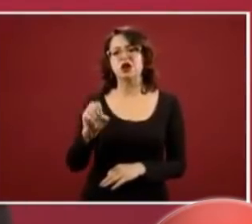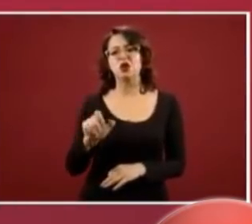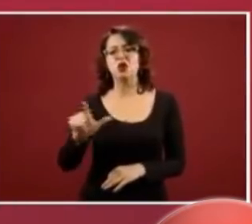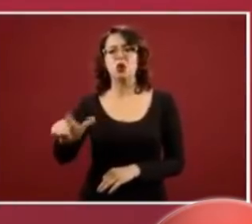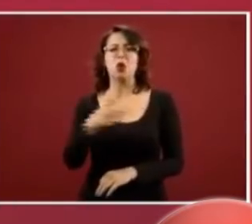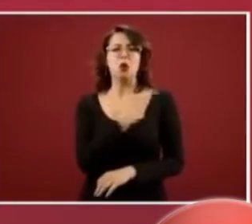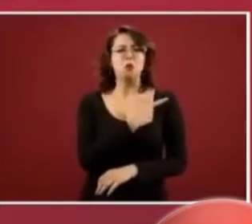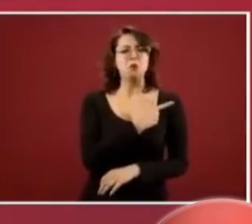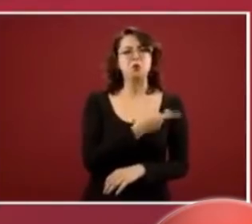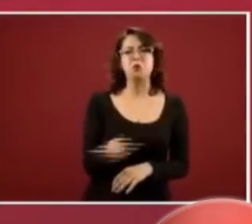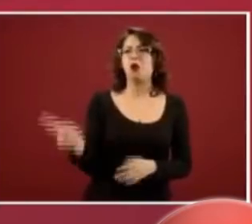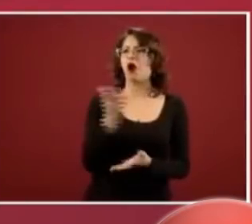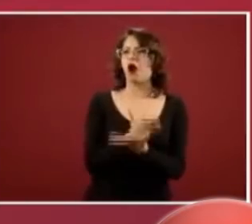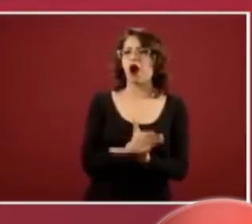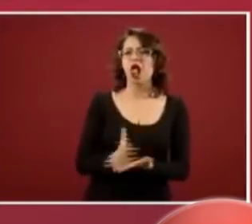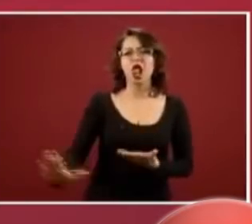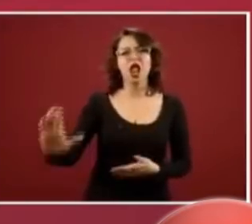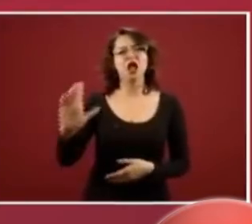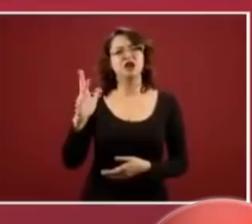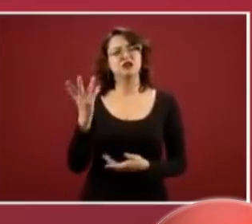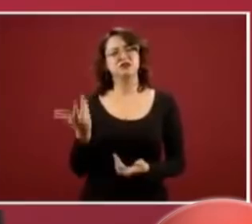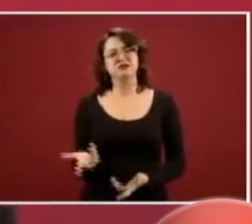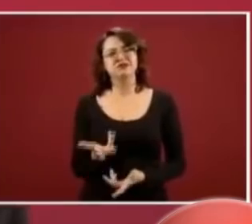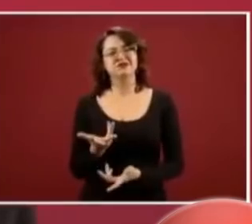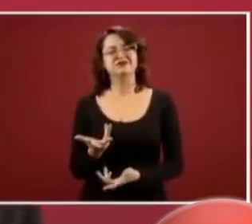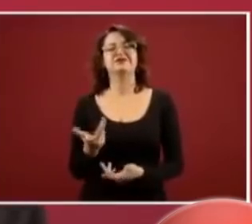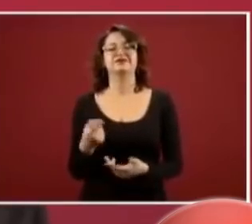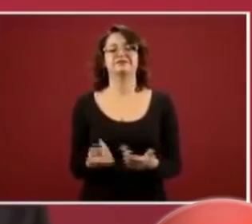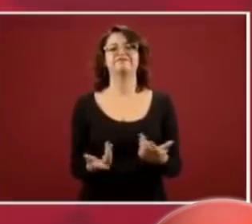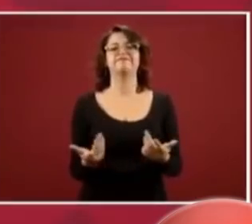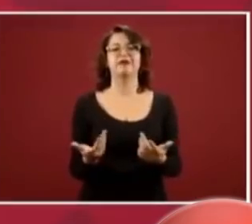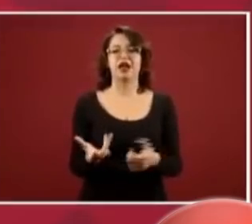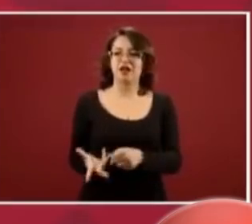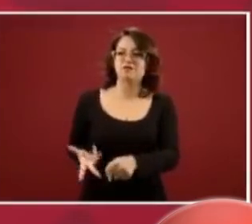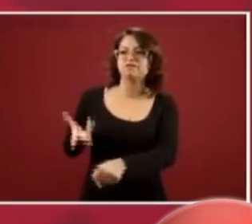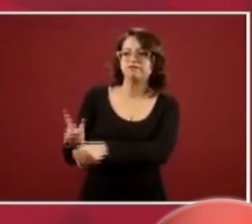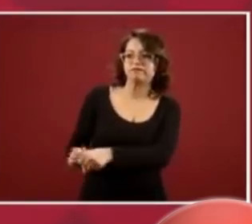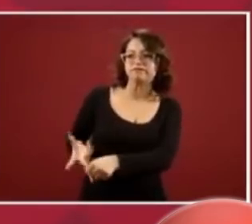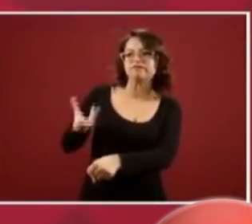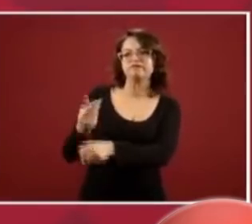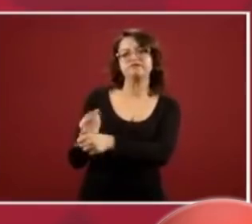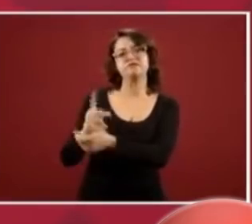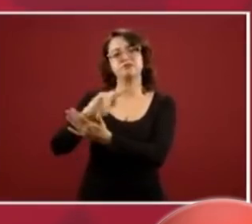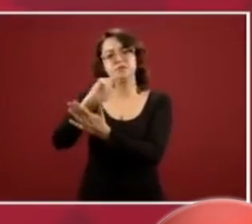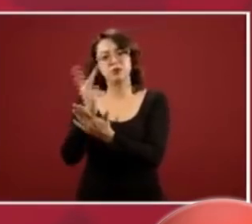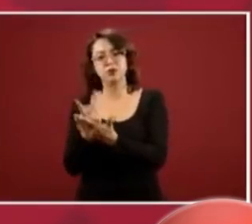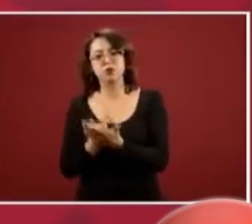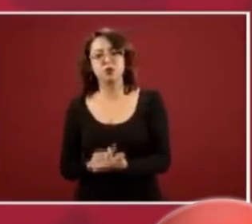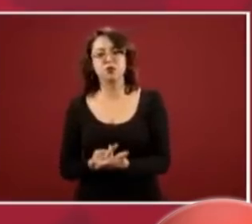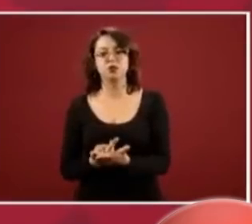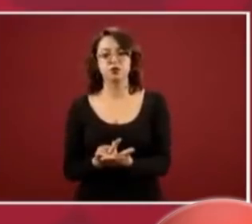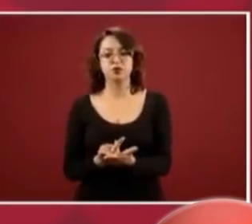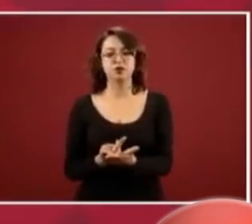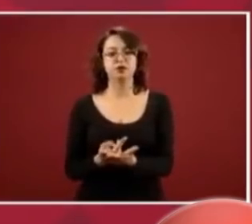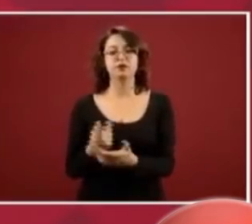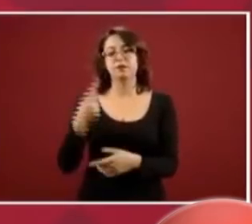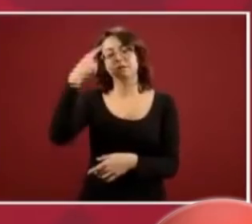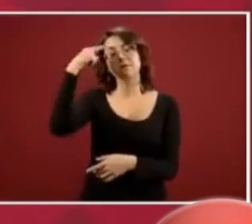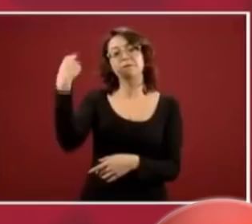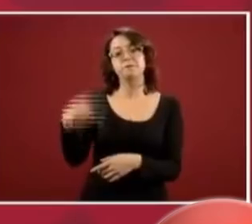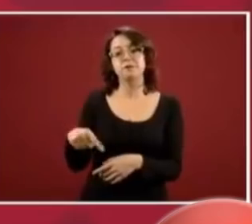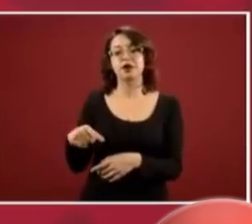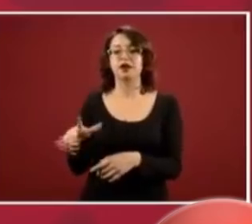marginadas, sin servicios. Entonces, hay este programa de